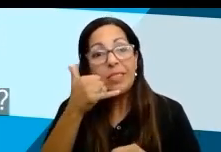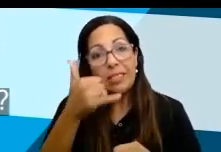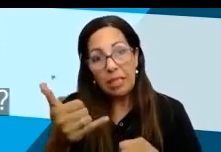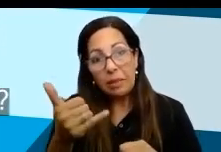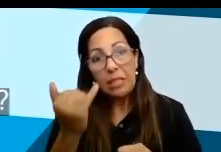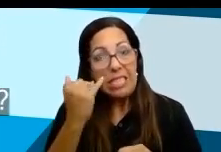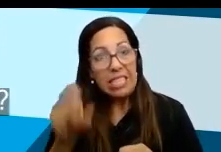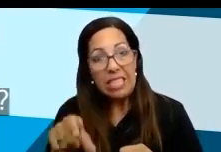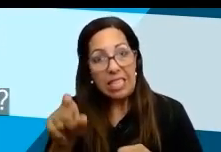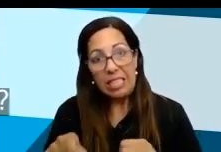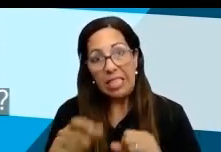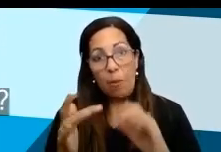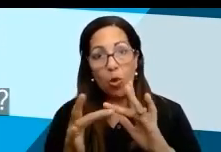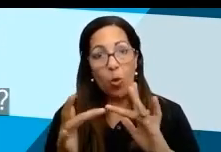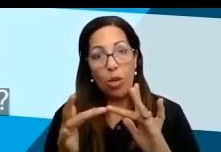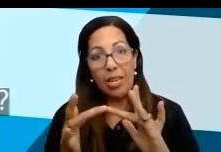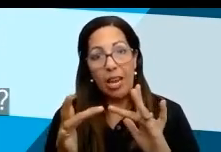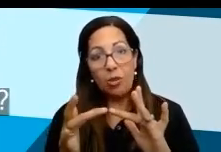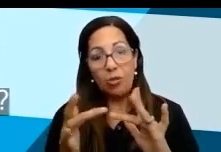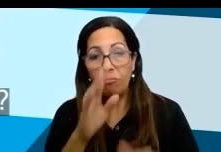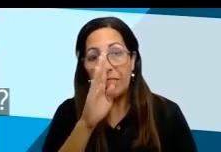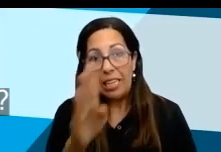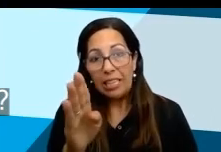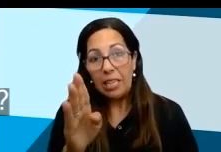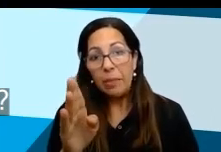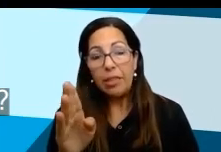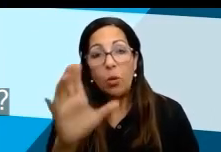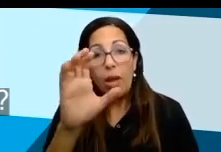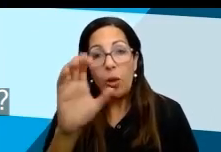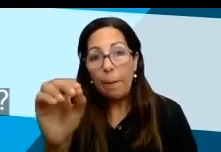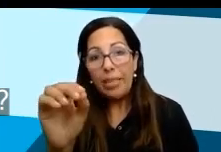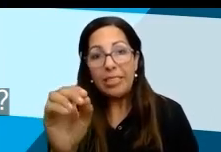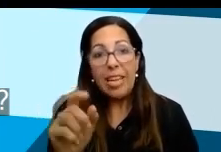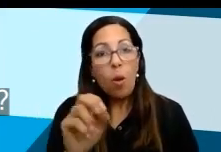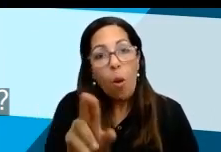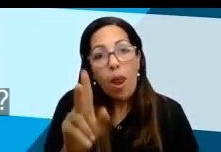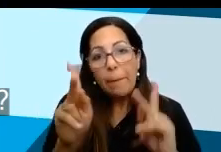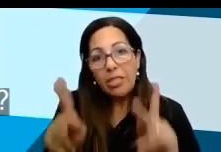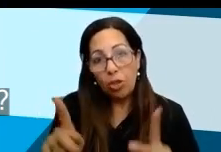necesitáramos comunicarnos con la entidad, la empresa o el individuo.